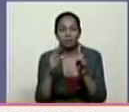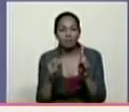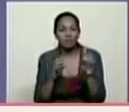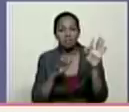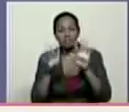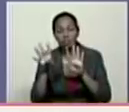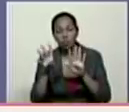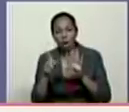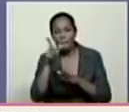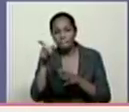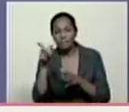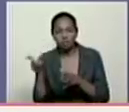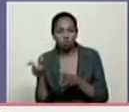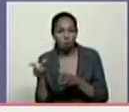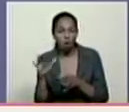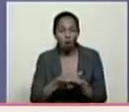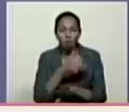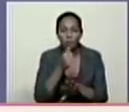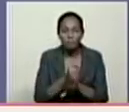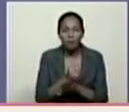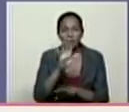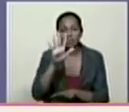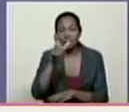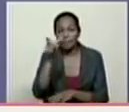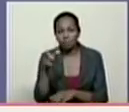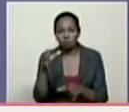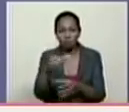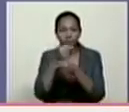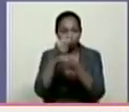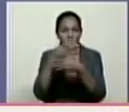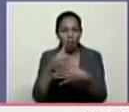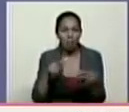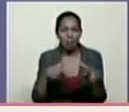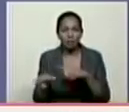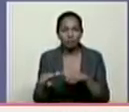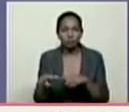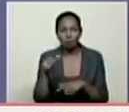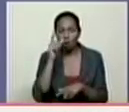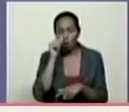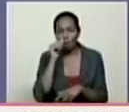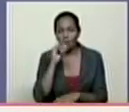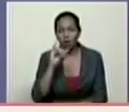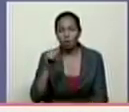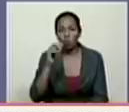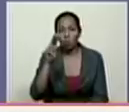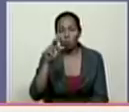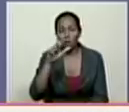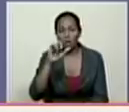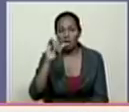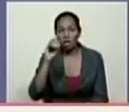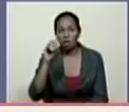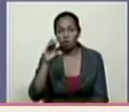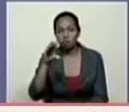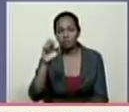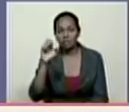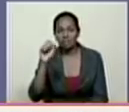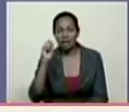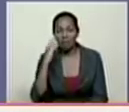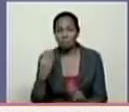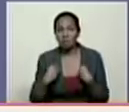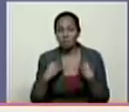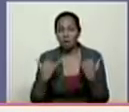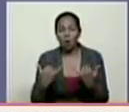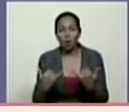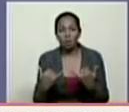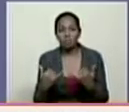5 ciudadanos detenidos. Ha informado a Julio César Acuña Núñez, solicitado por la Interpol. Actualmente está viviendo en